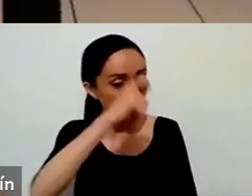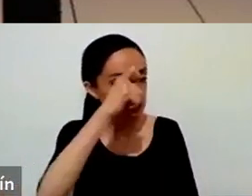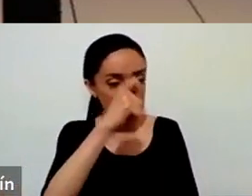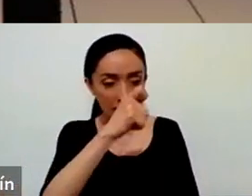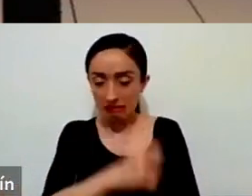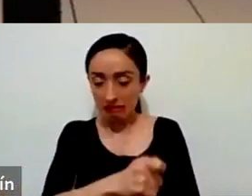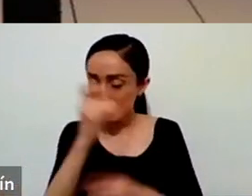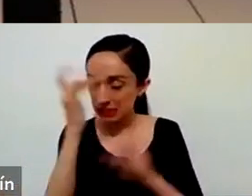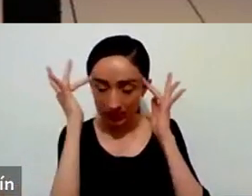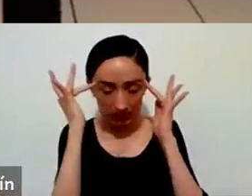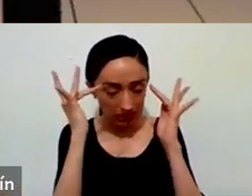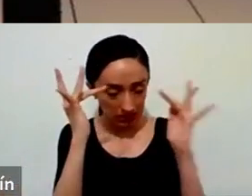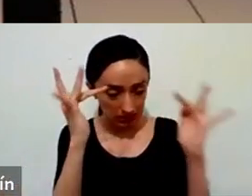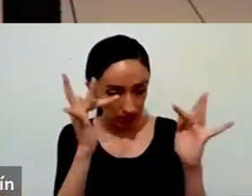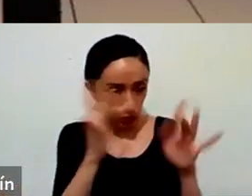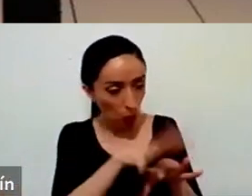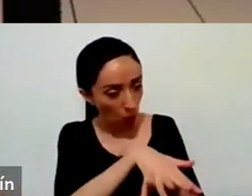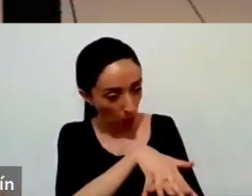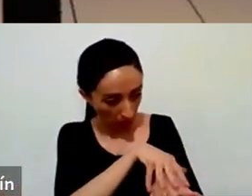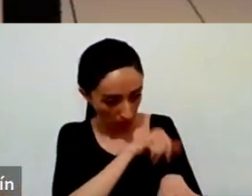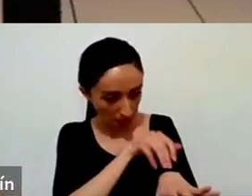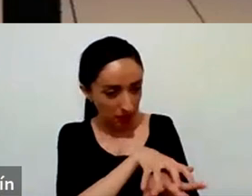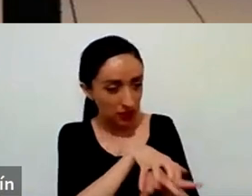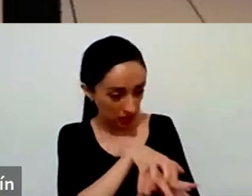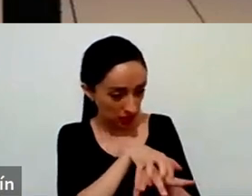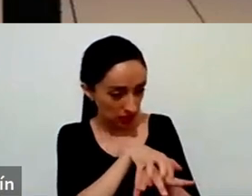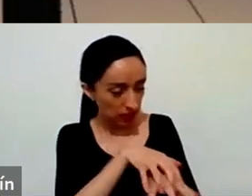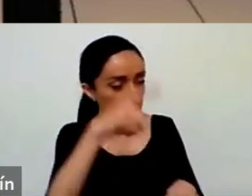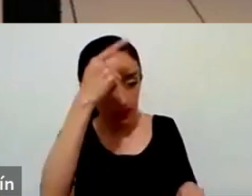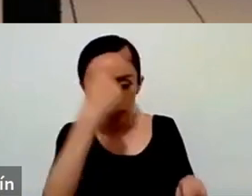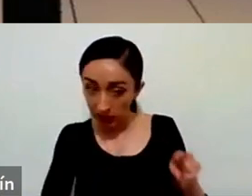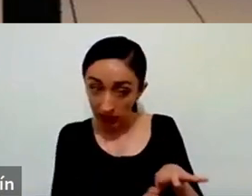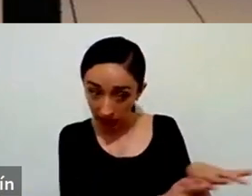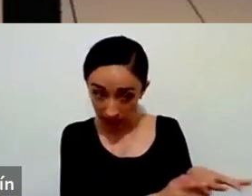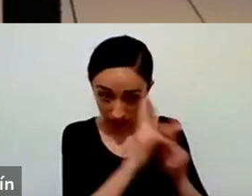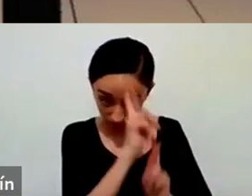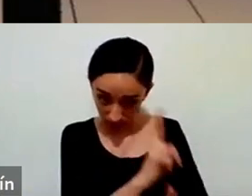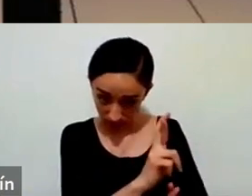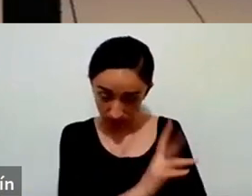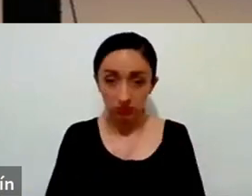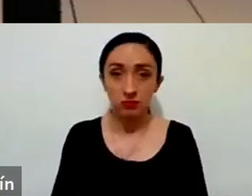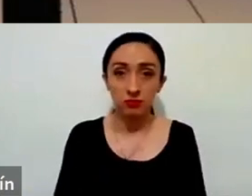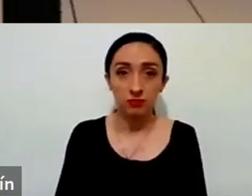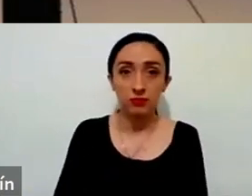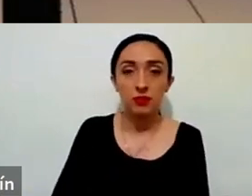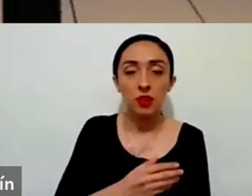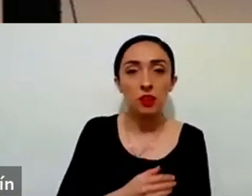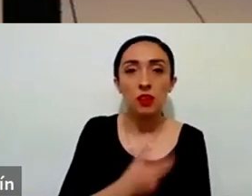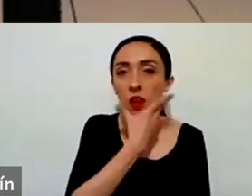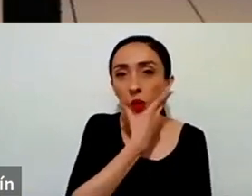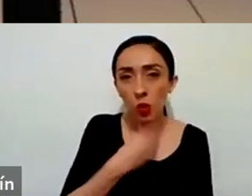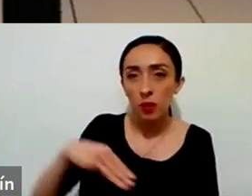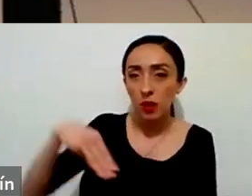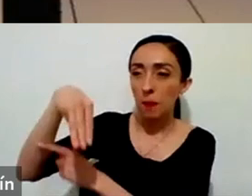Fíjense otra vez, este Moisés, un hombre común y corriente, así como nosotros,